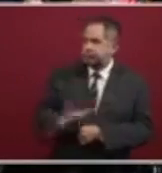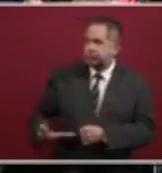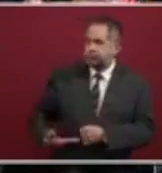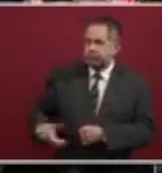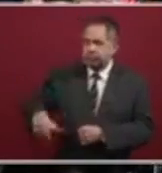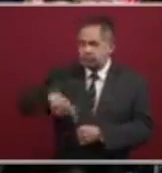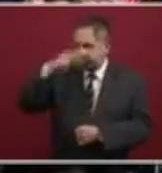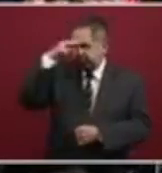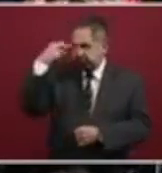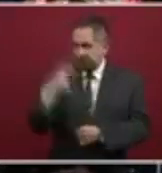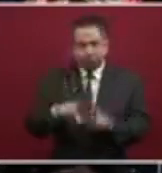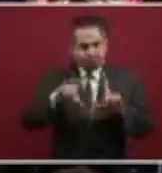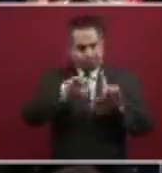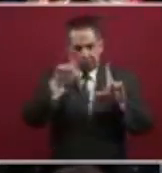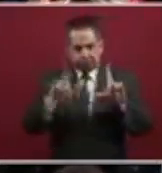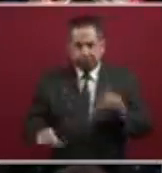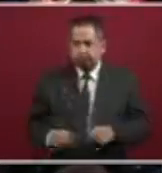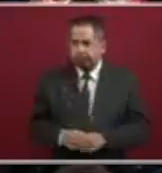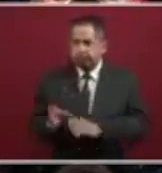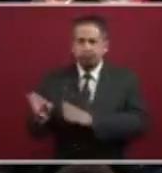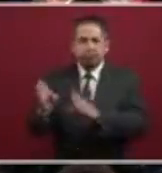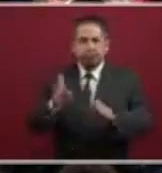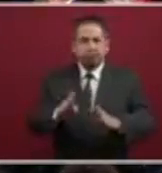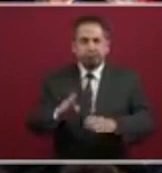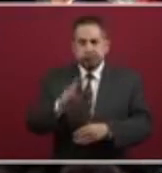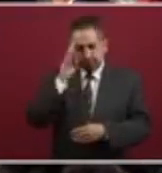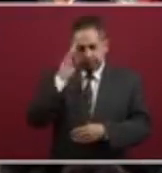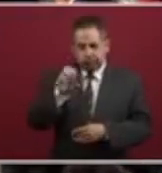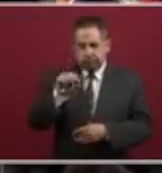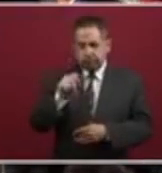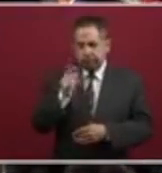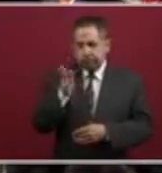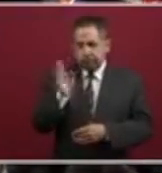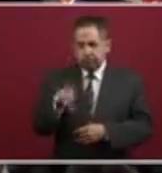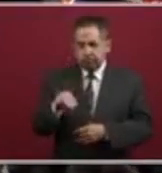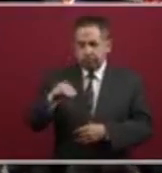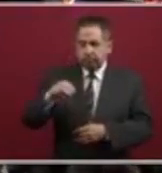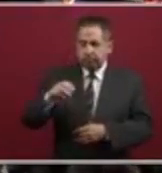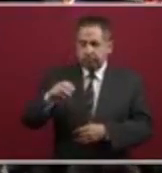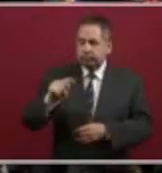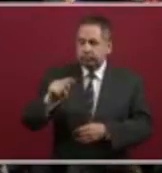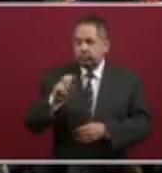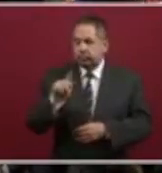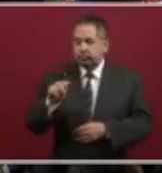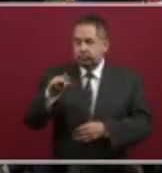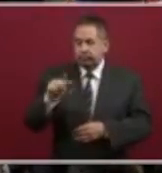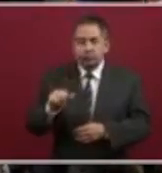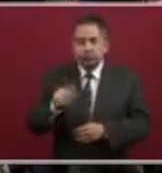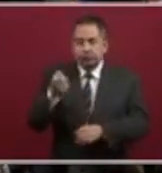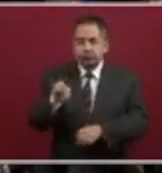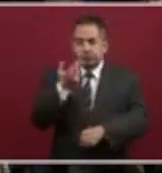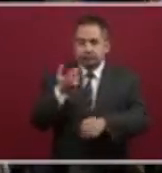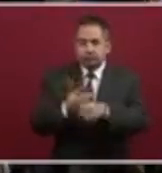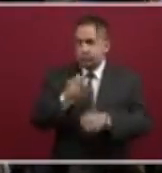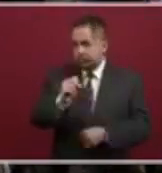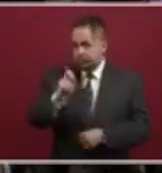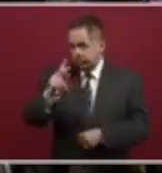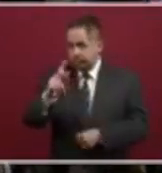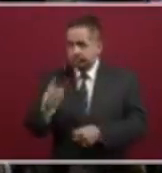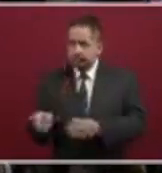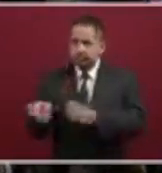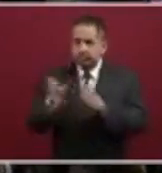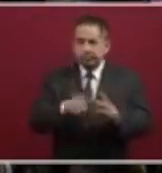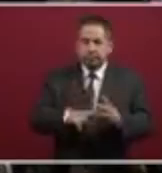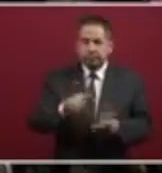Mexicanos. Señor Esteban Moctezuma Barragán, secretario de Educación Pública.